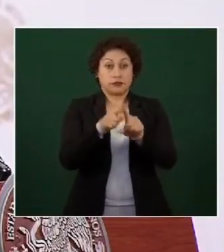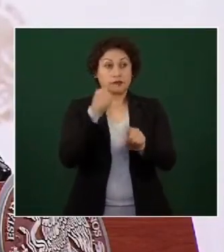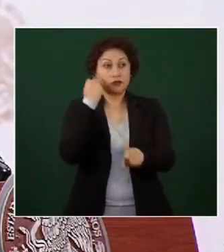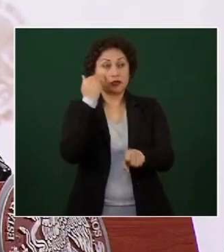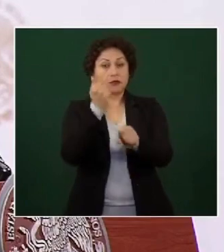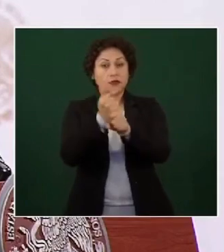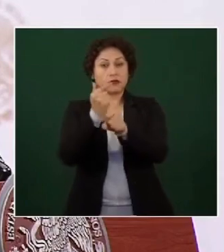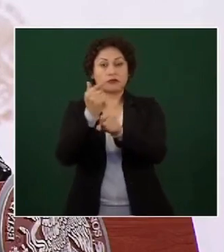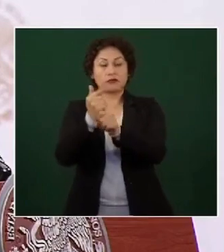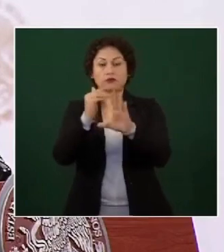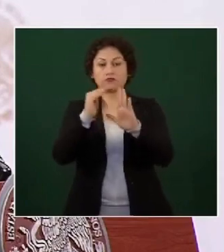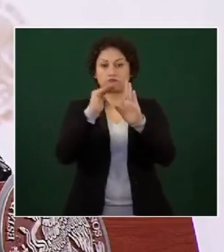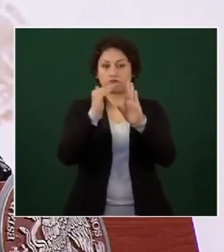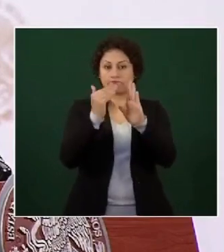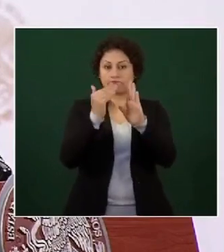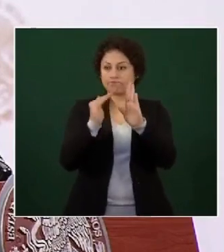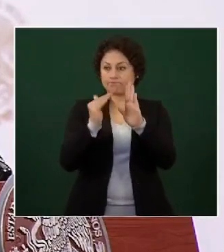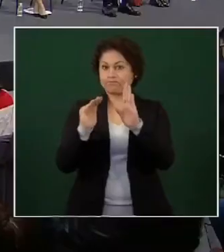la baja.